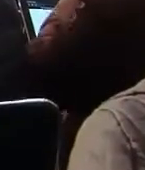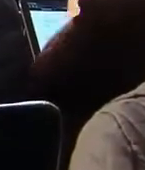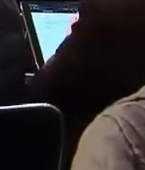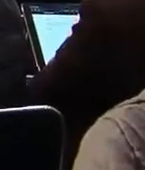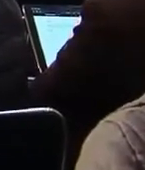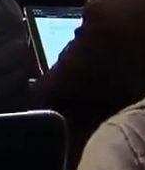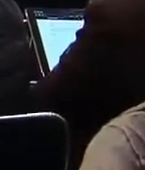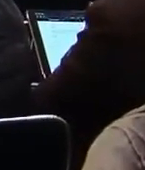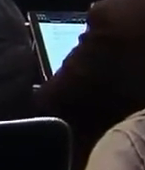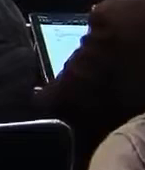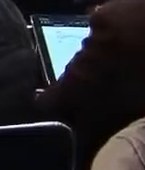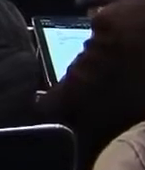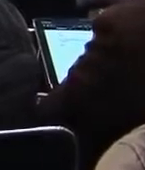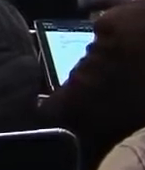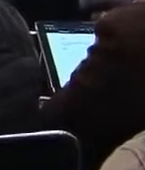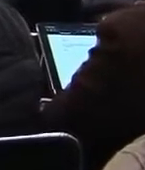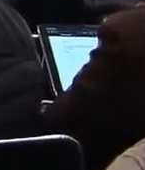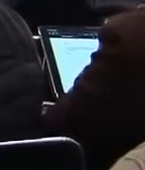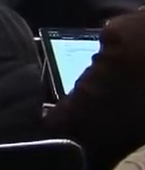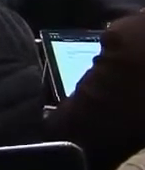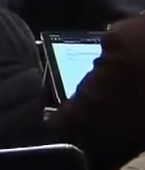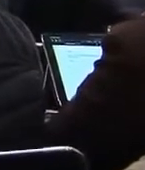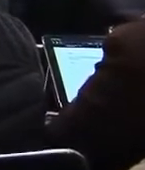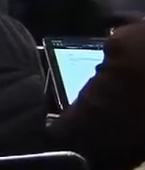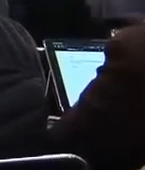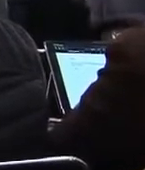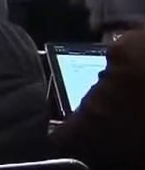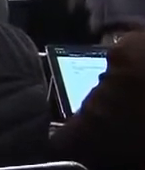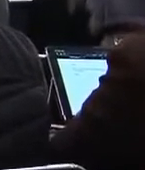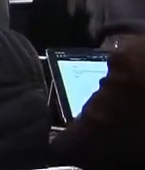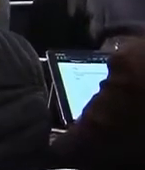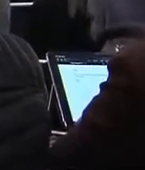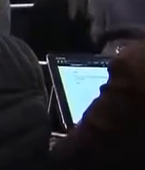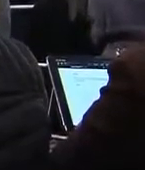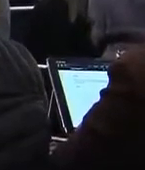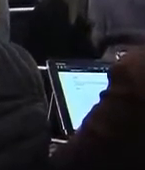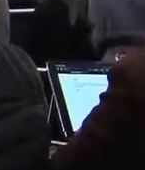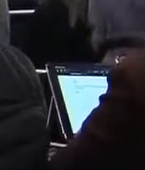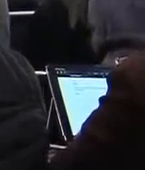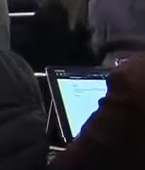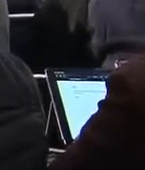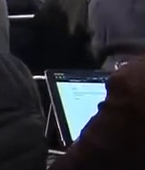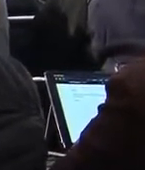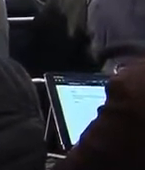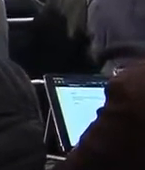Porque supuestamente eso provocaba inflación,